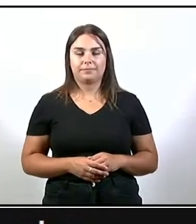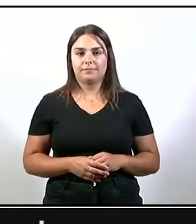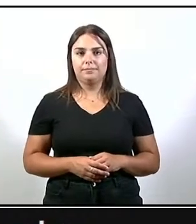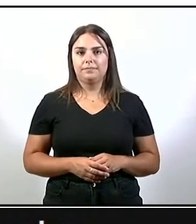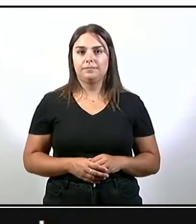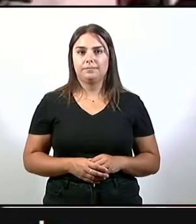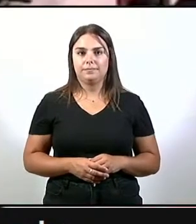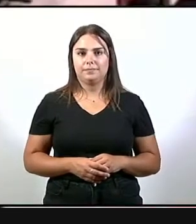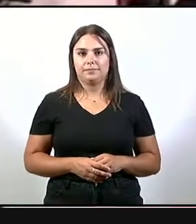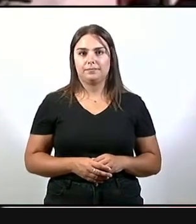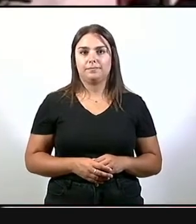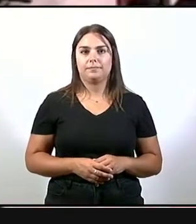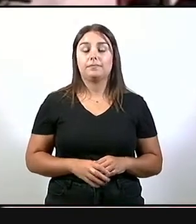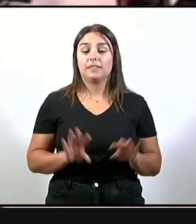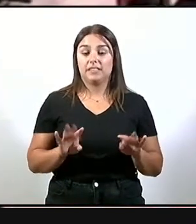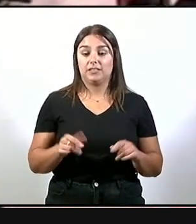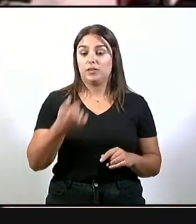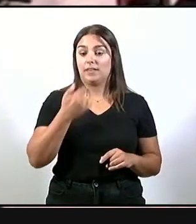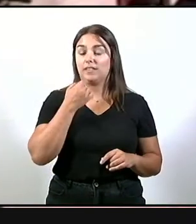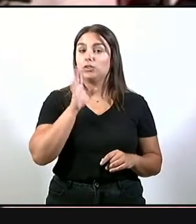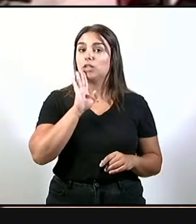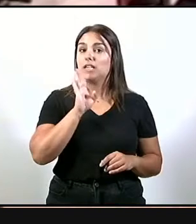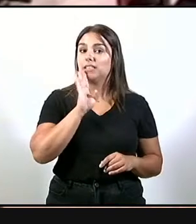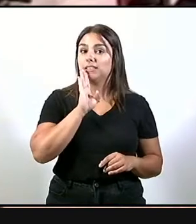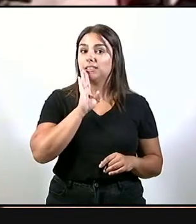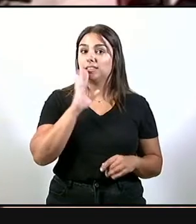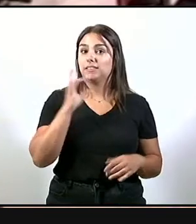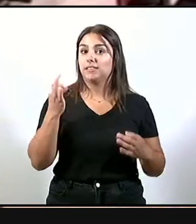Sí, acaba de decir que usted se